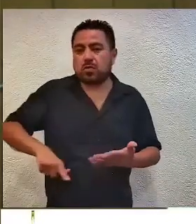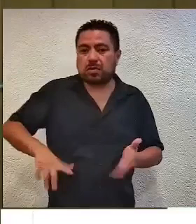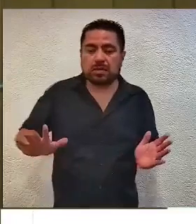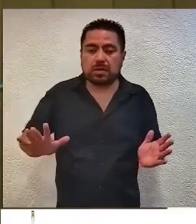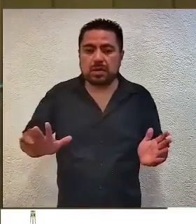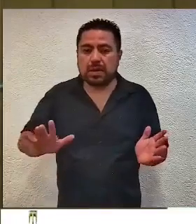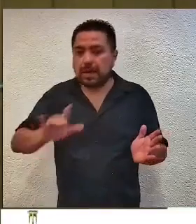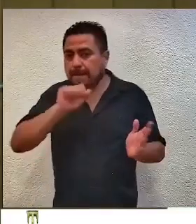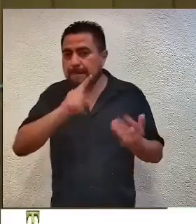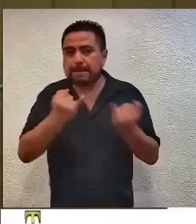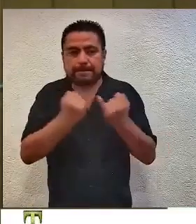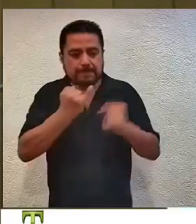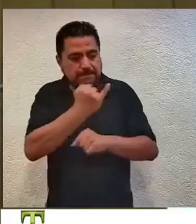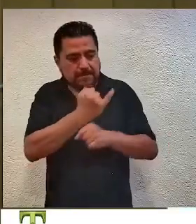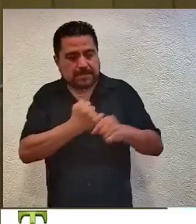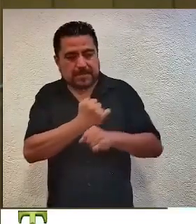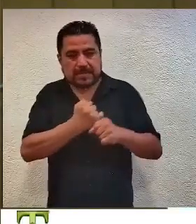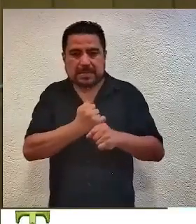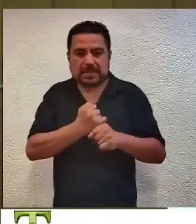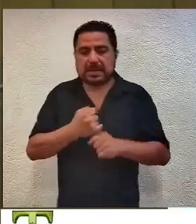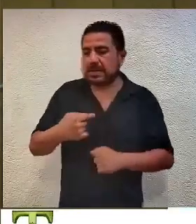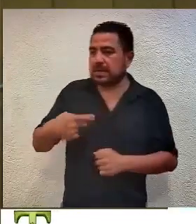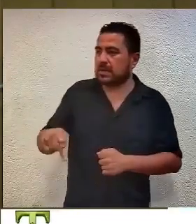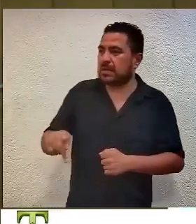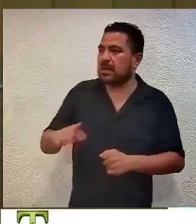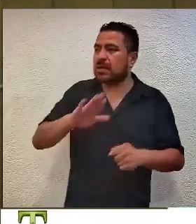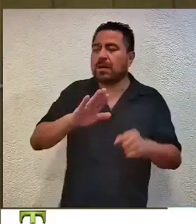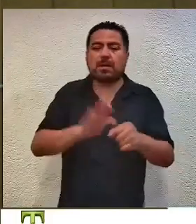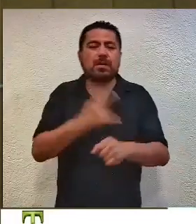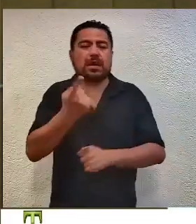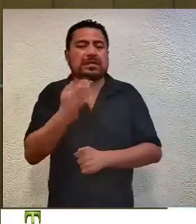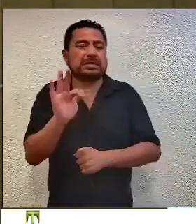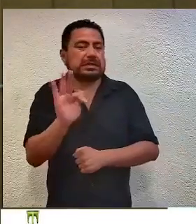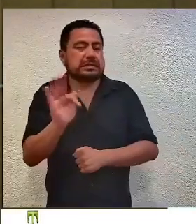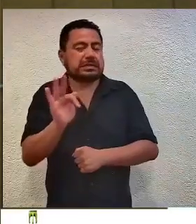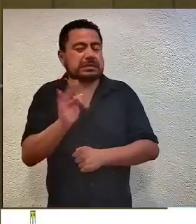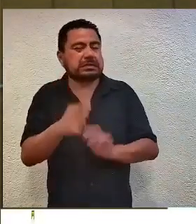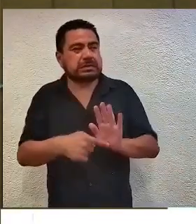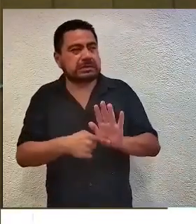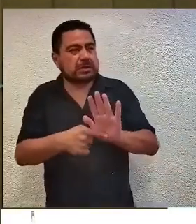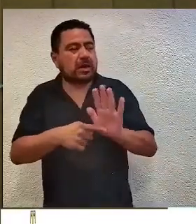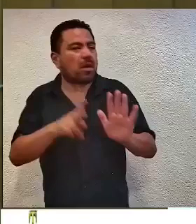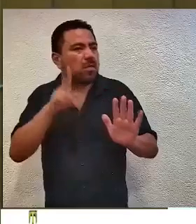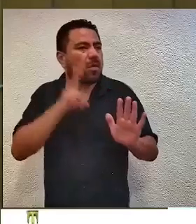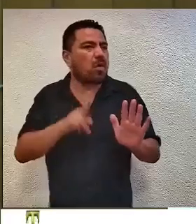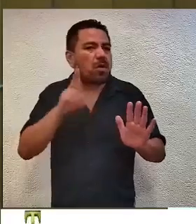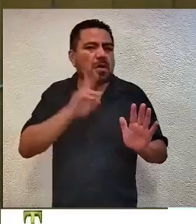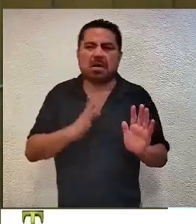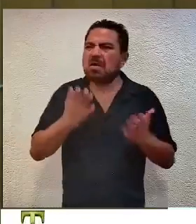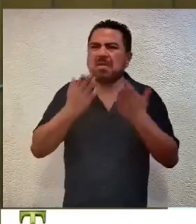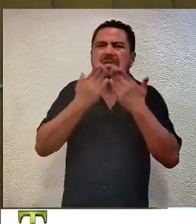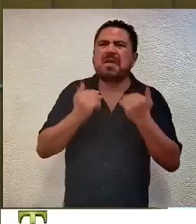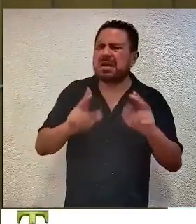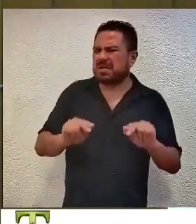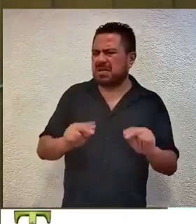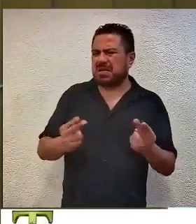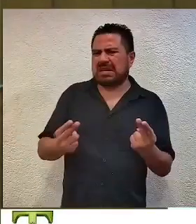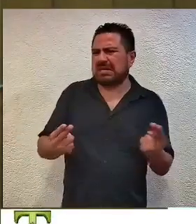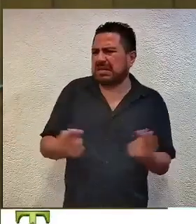y de estudio preferente, porque de resultar fundado era